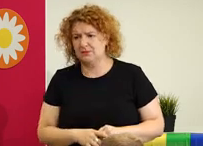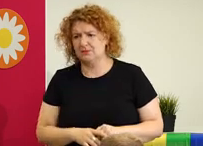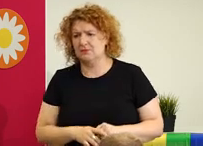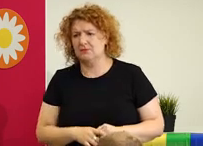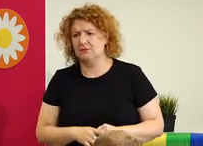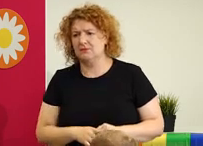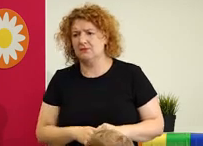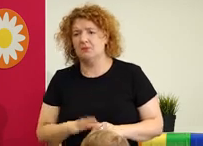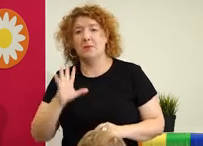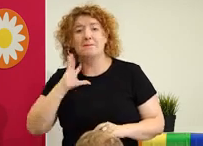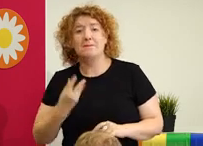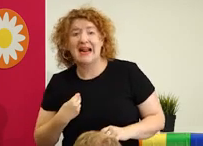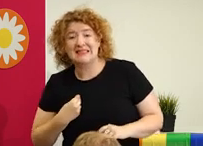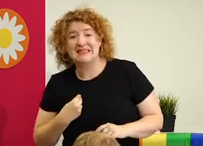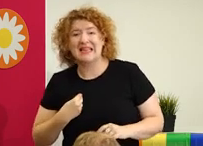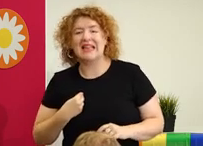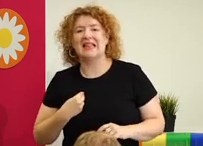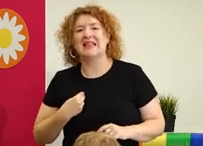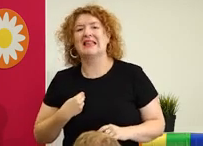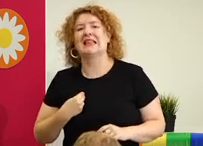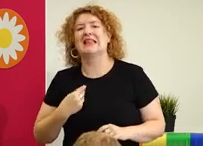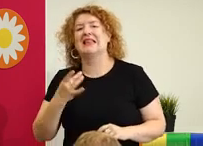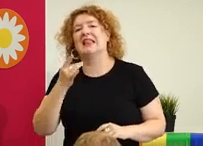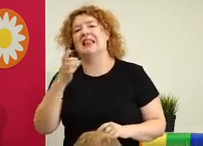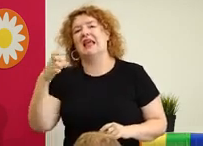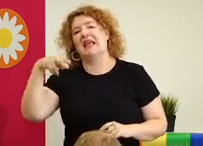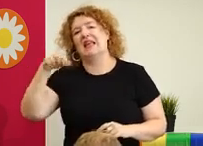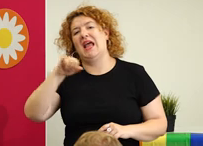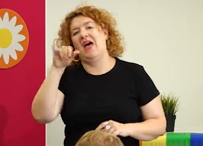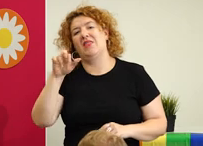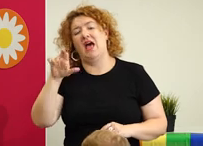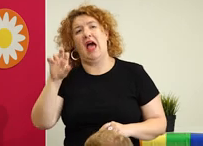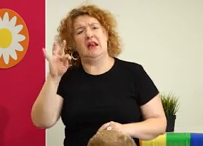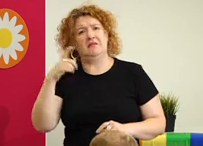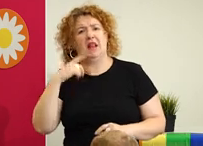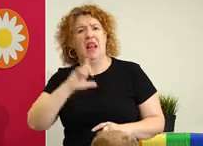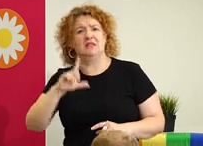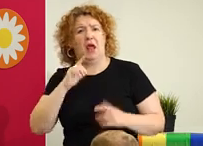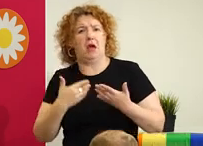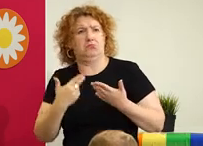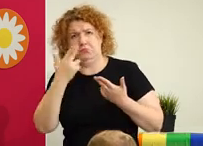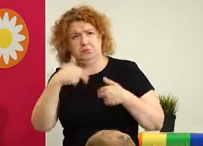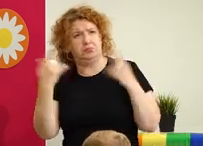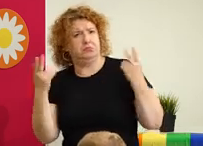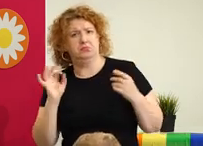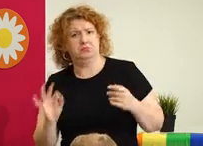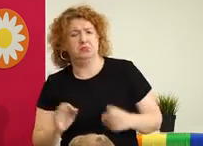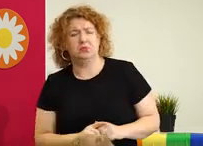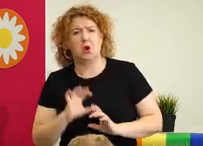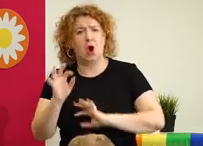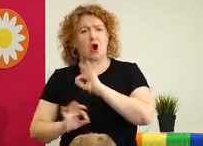conocer una palestina de Nazaret que era abiertamente lesbiana y que tenía